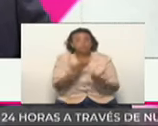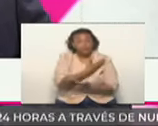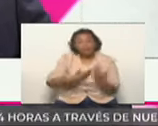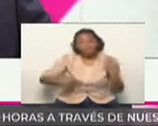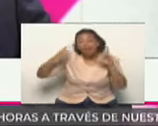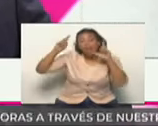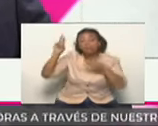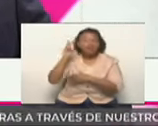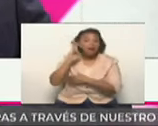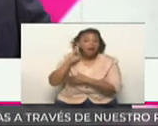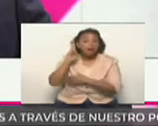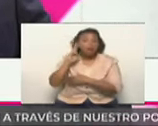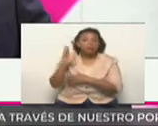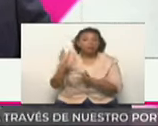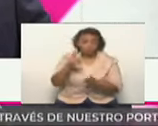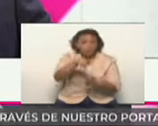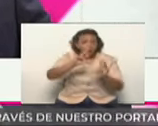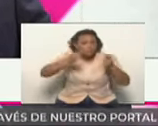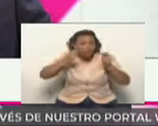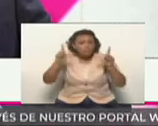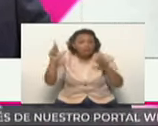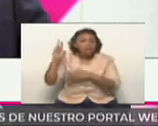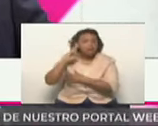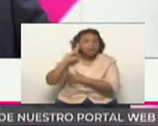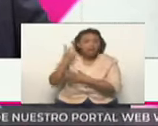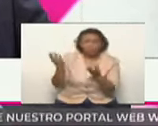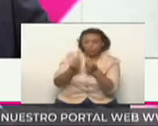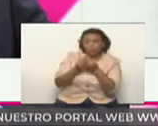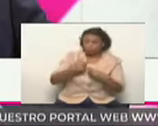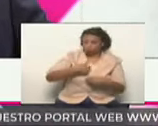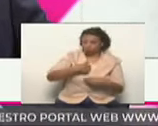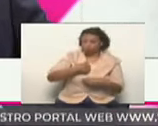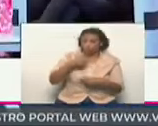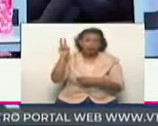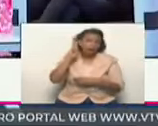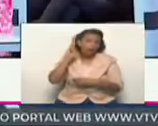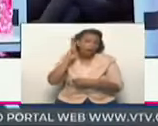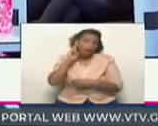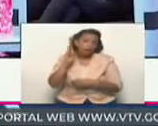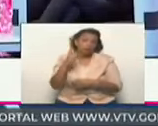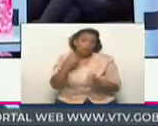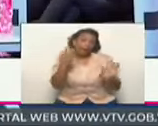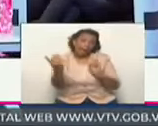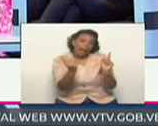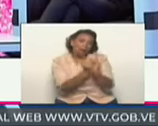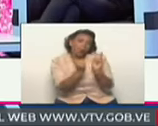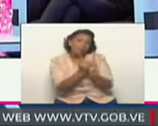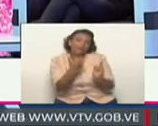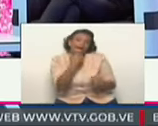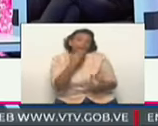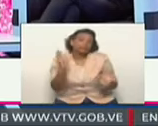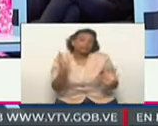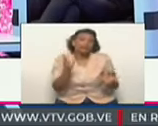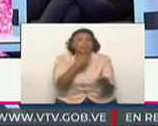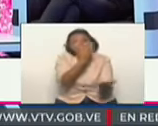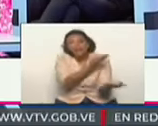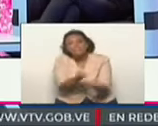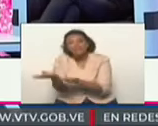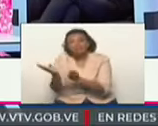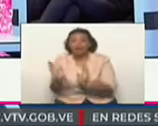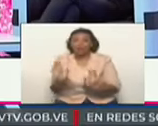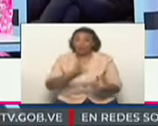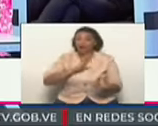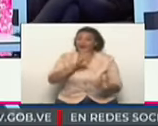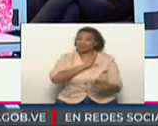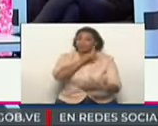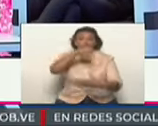tenemos. ¿Tiene un programa de radio los dos? Sí, no, yo tengo un programa de radio, pasa que él está... Casi que es mío ya. Ya. No, me tengo